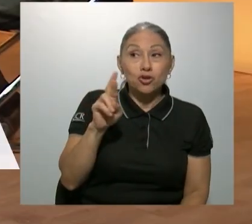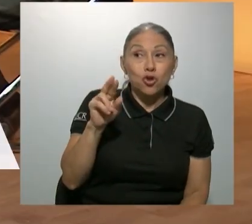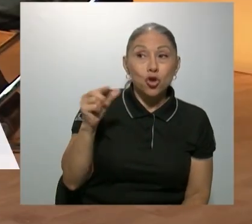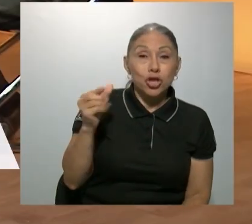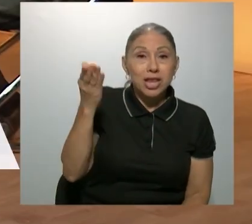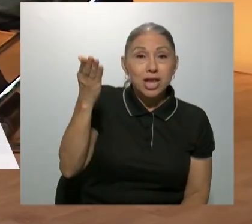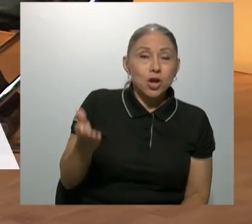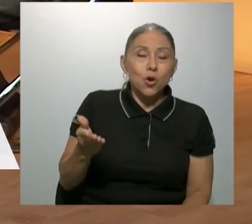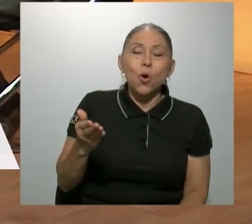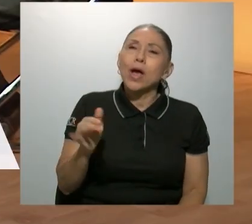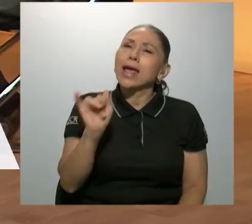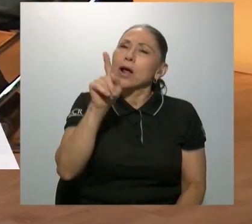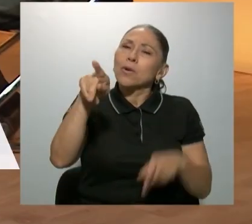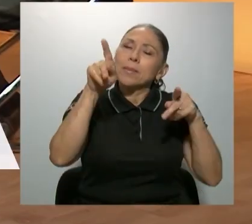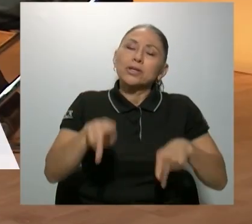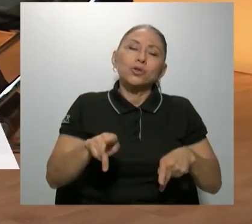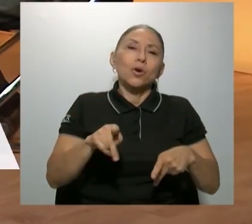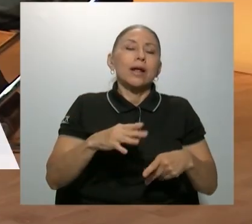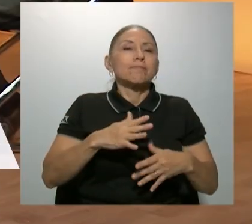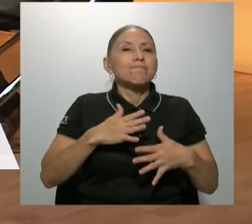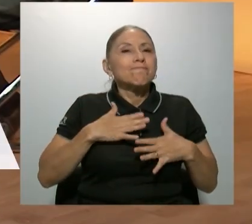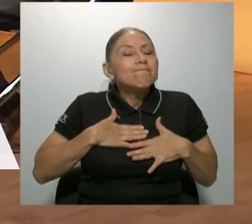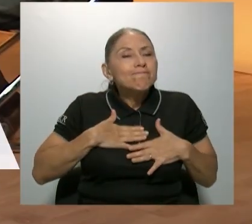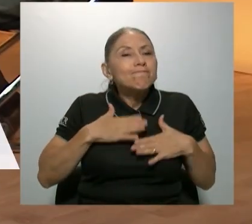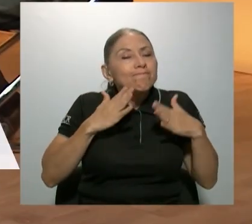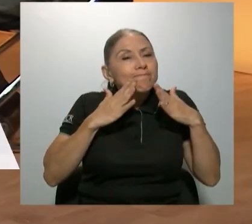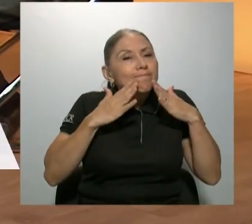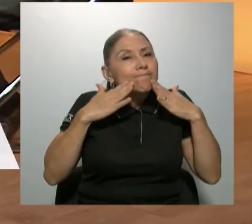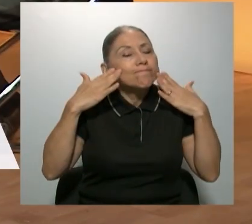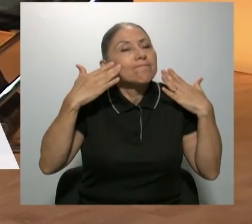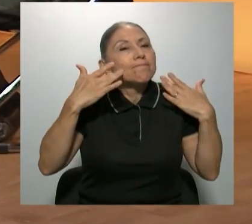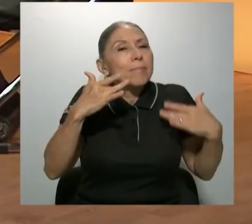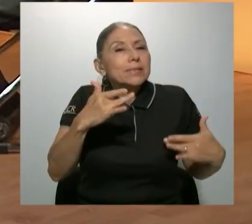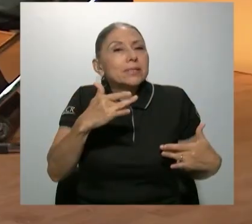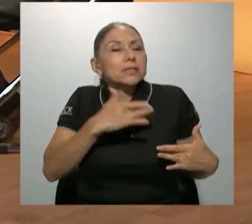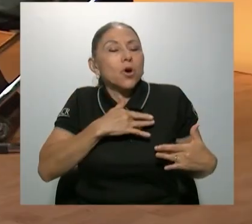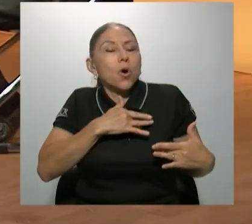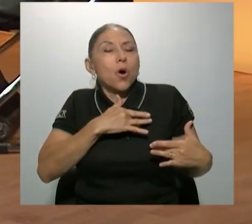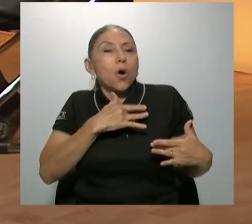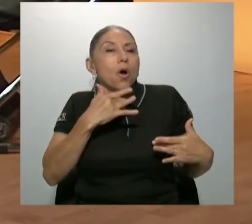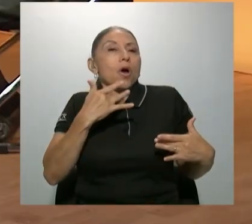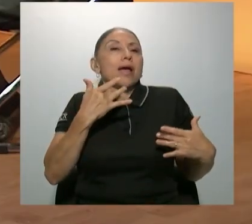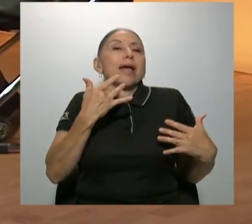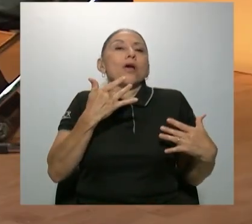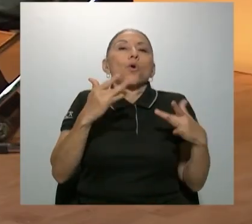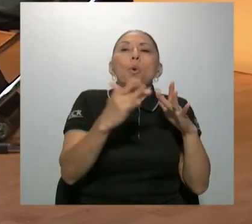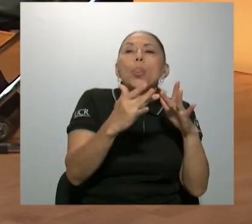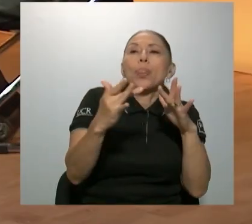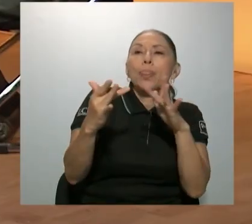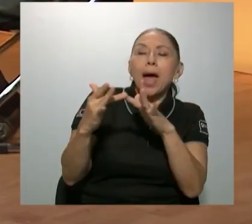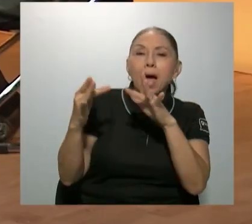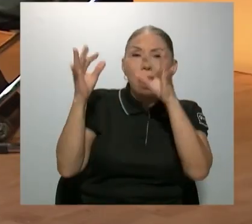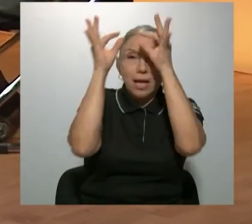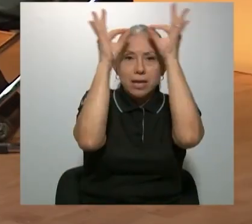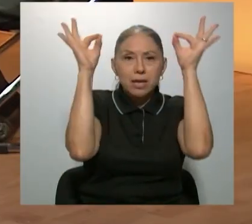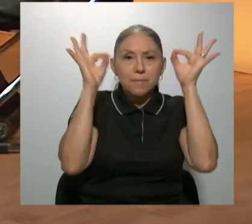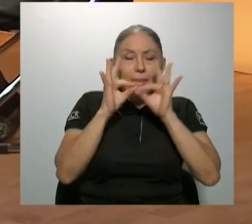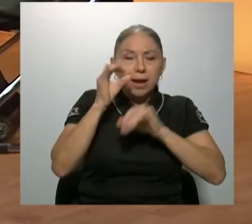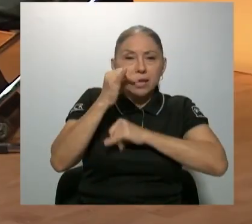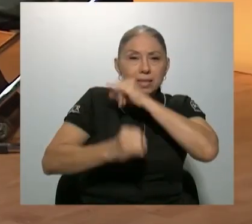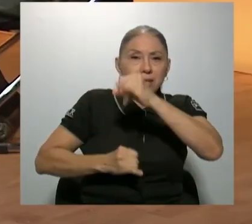carisma, Rodrigo era pasión por el tema, era contactos, era imagen internacional y tal,